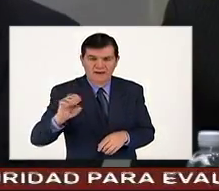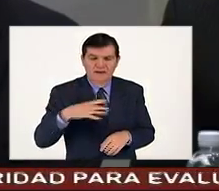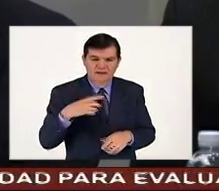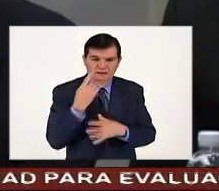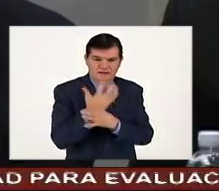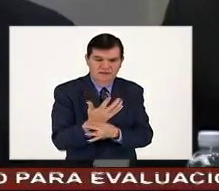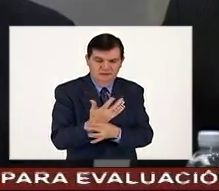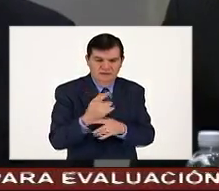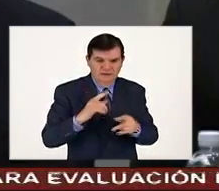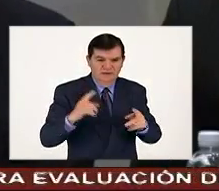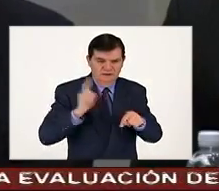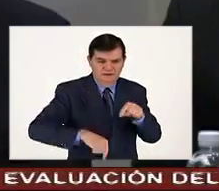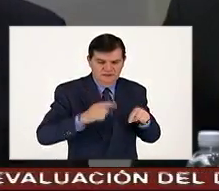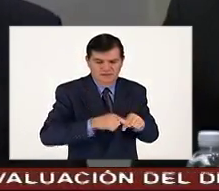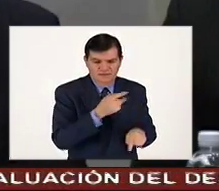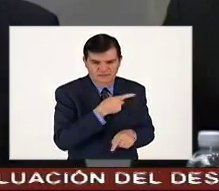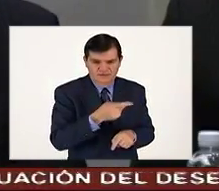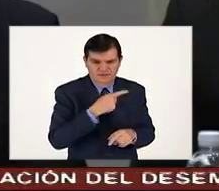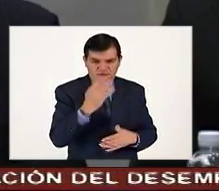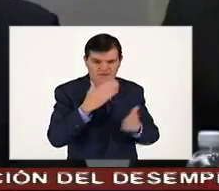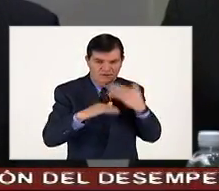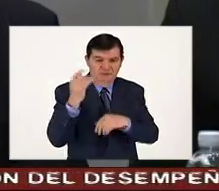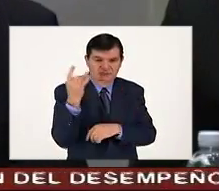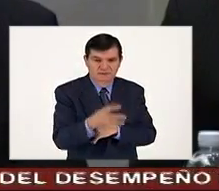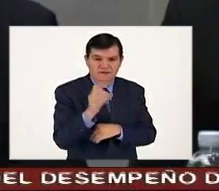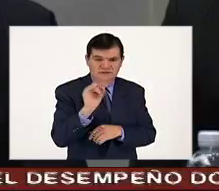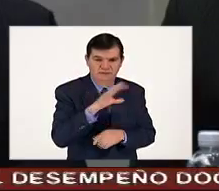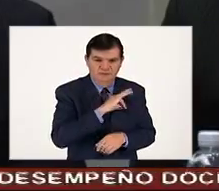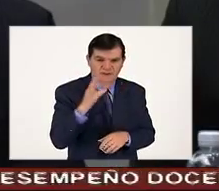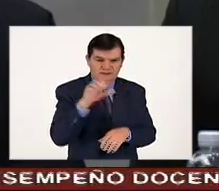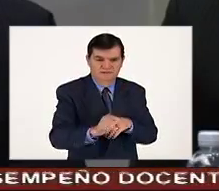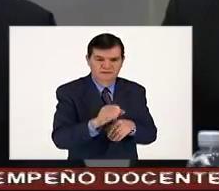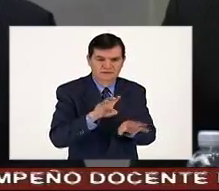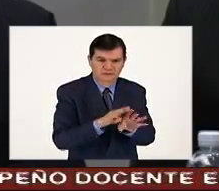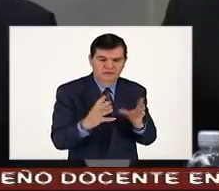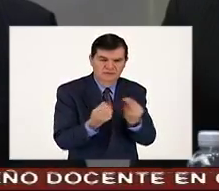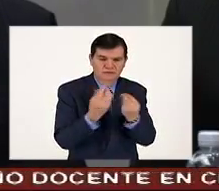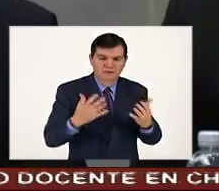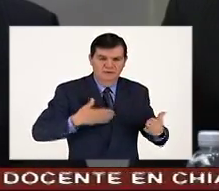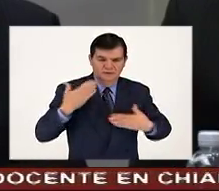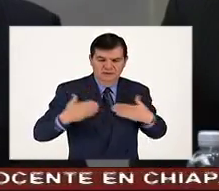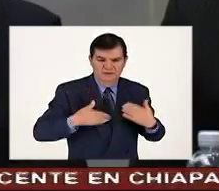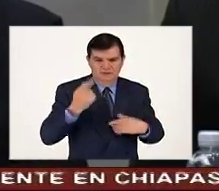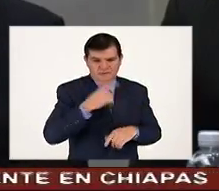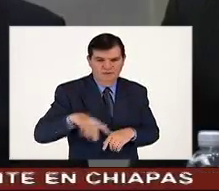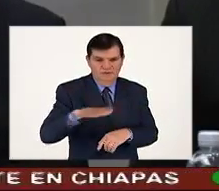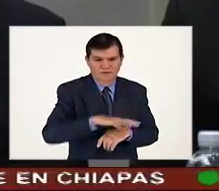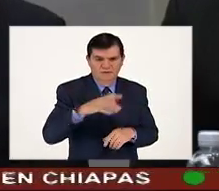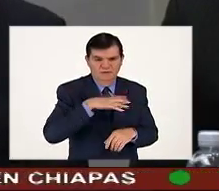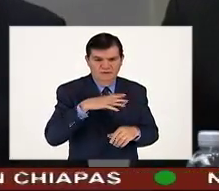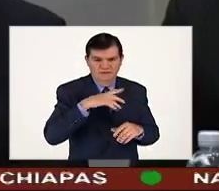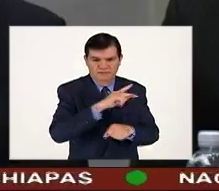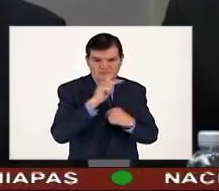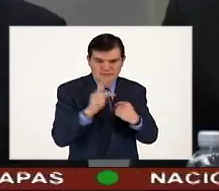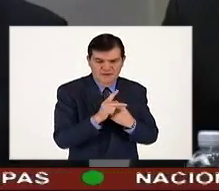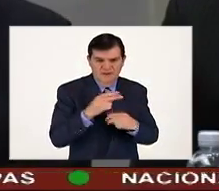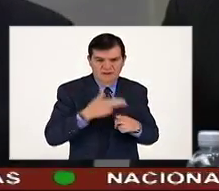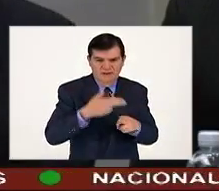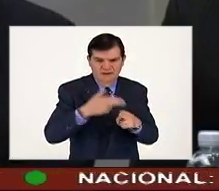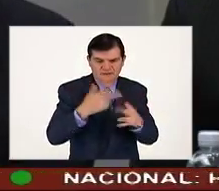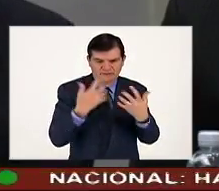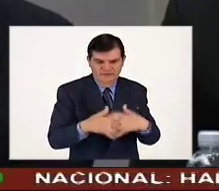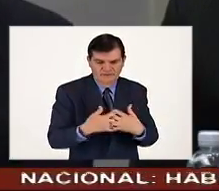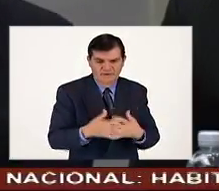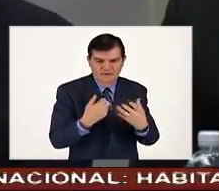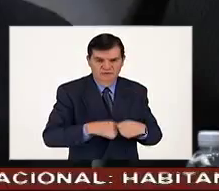que la lucha contra la pobreza solo tendrá éxito si se logra contagiar de entusiasmo y convicción a todos los sectores del país, incluyendo a